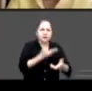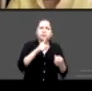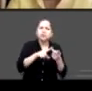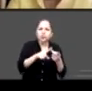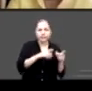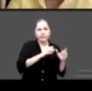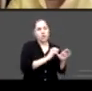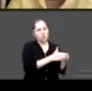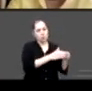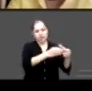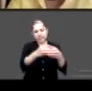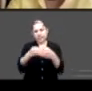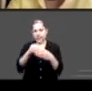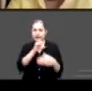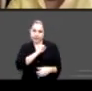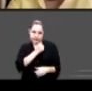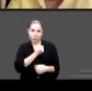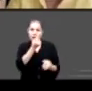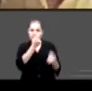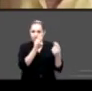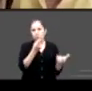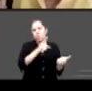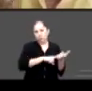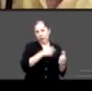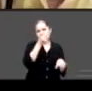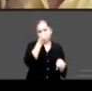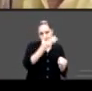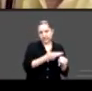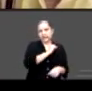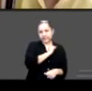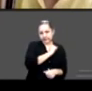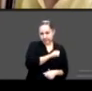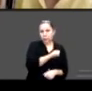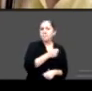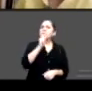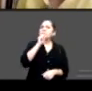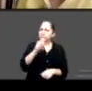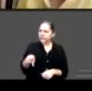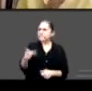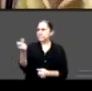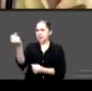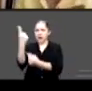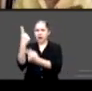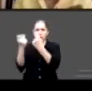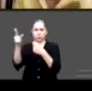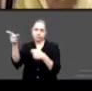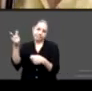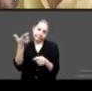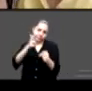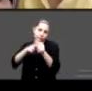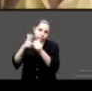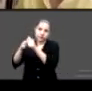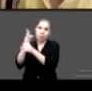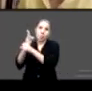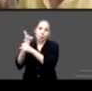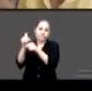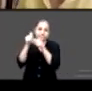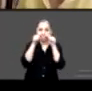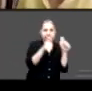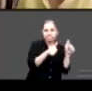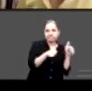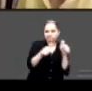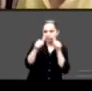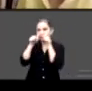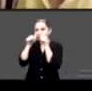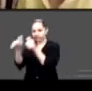algunos hospitales de la Secretaría de Salud. Evidentemente, si hay unidades hospitalarias que ahorita están atendiendo a pacientes de COVID, no hay atención, por supuesto,